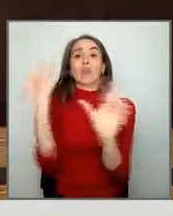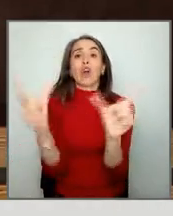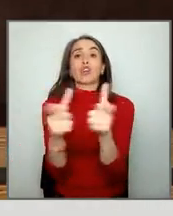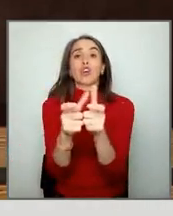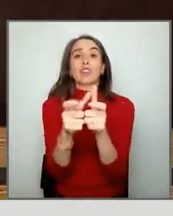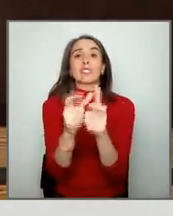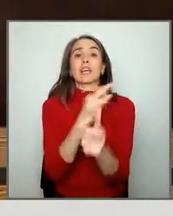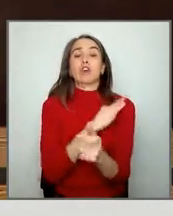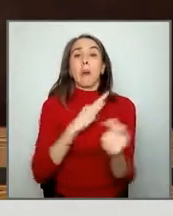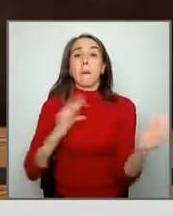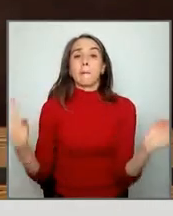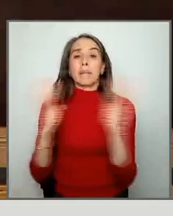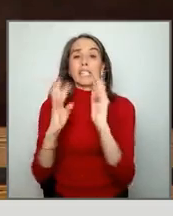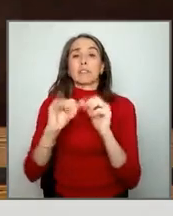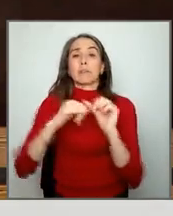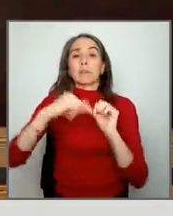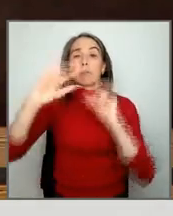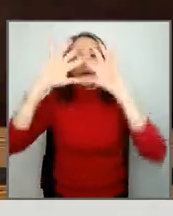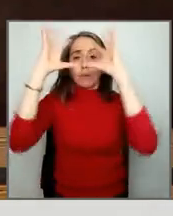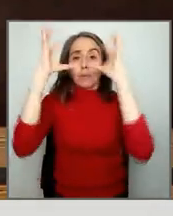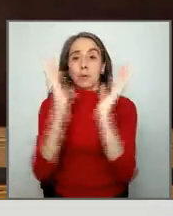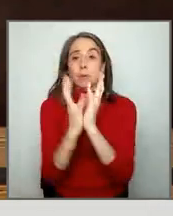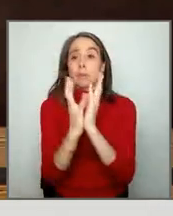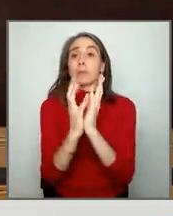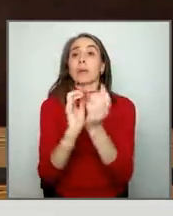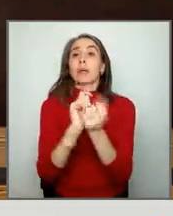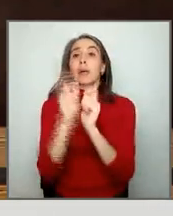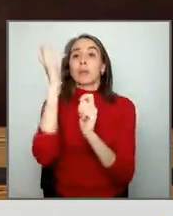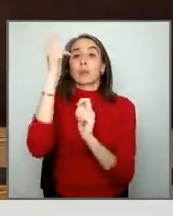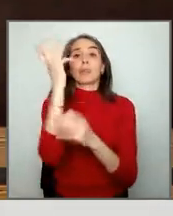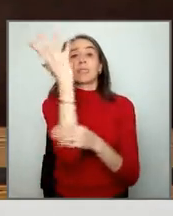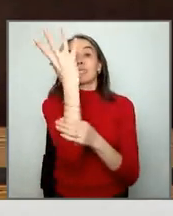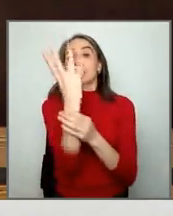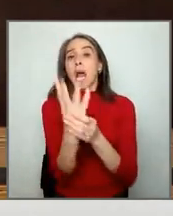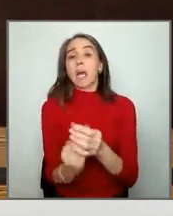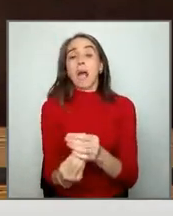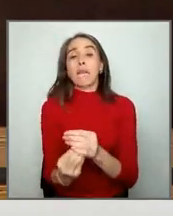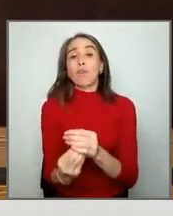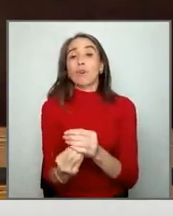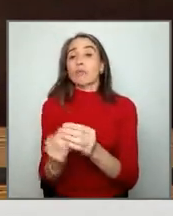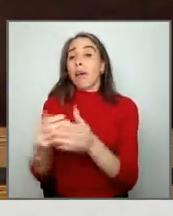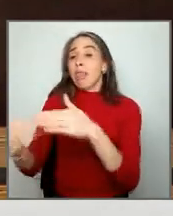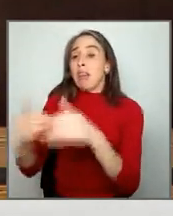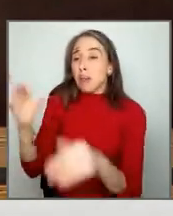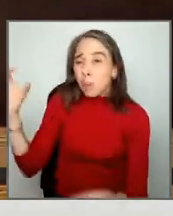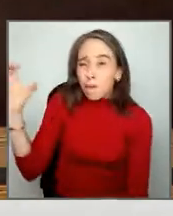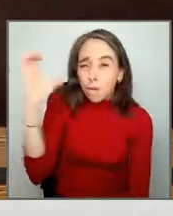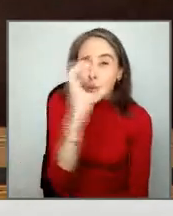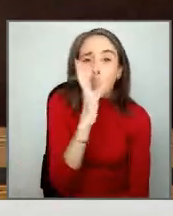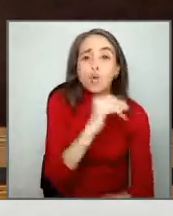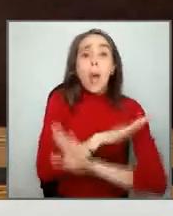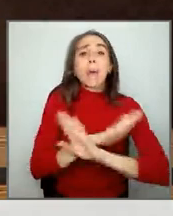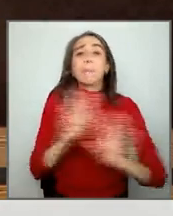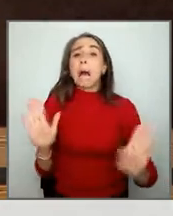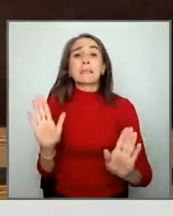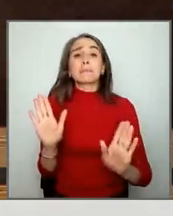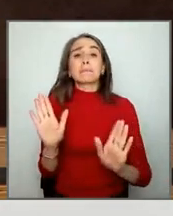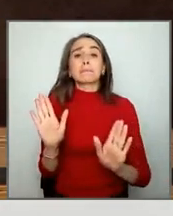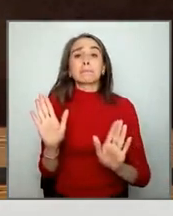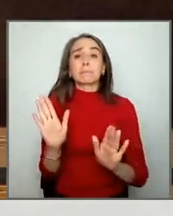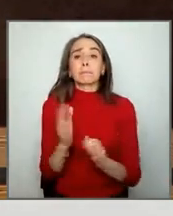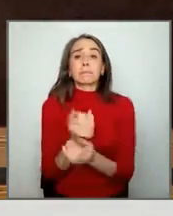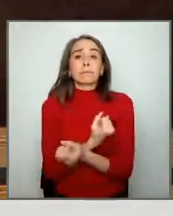del cambio climático lo declaramos como extintos en su estado natural fue imposible no